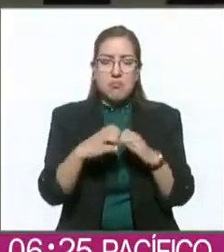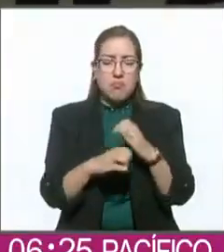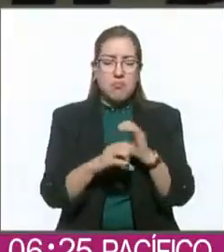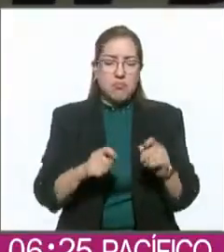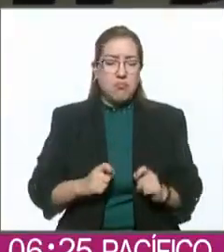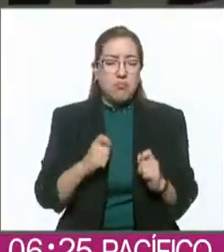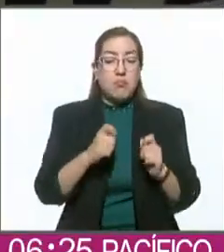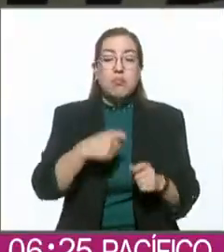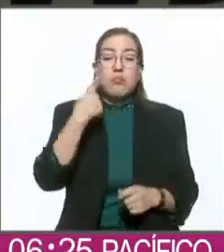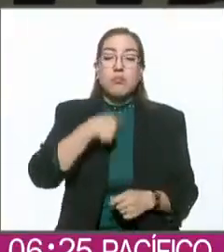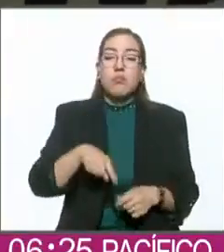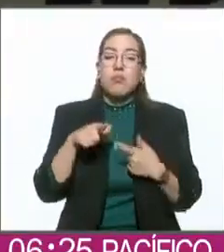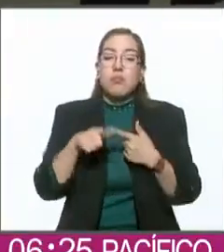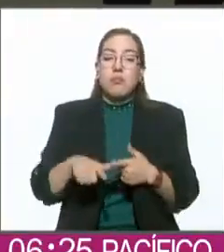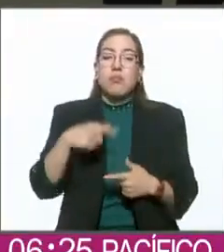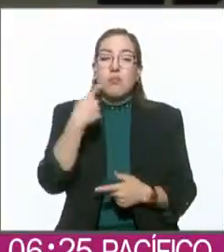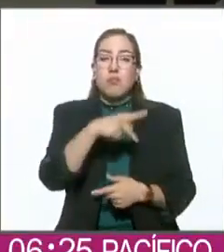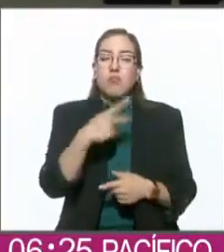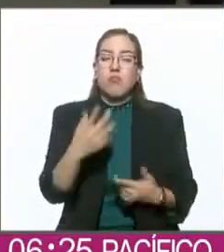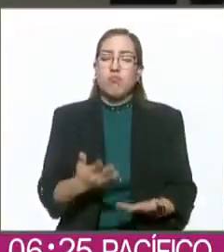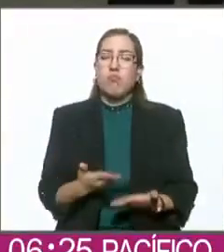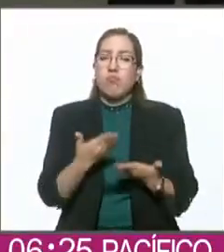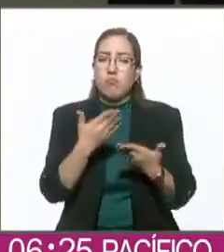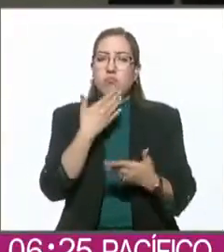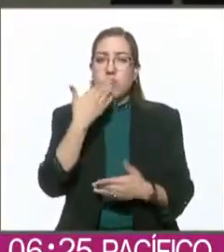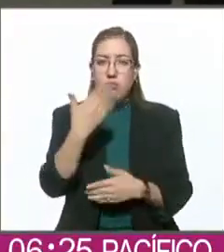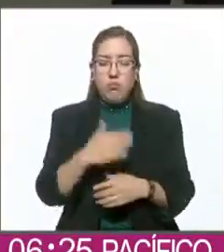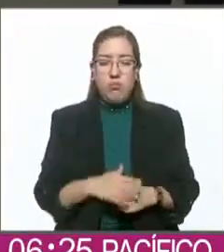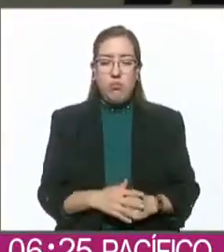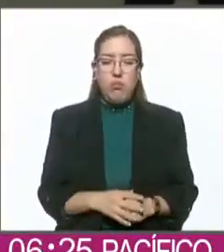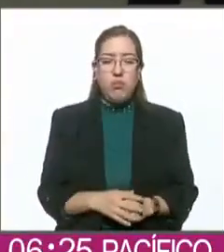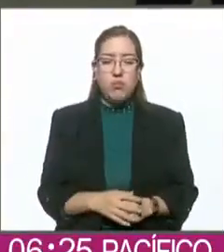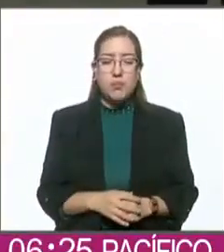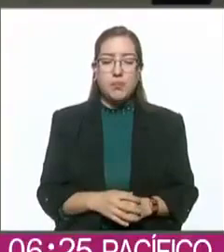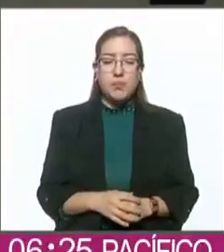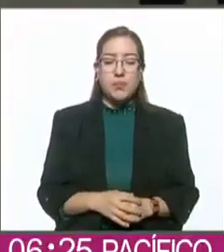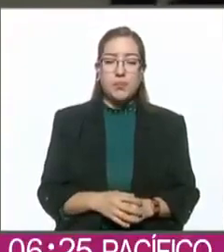para hacer prevalecer sus fueros y privilegios. Y